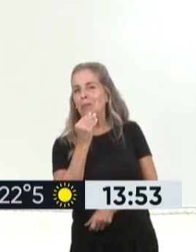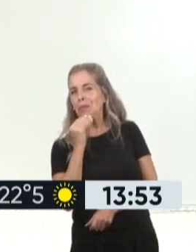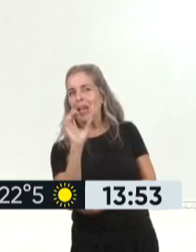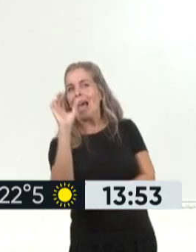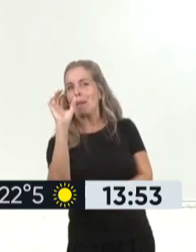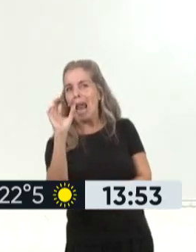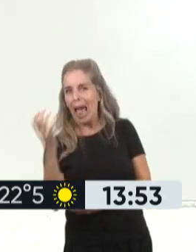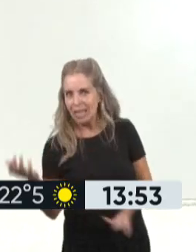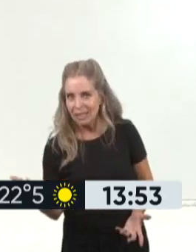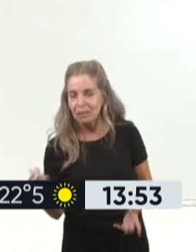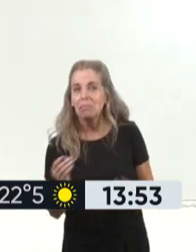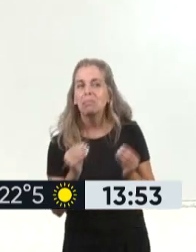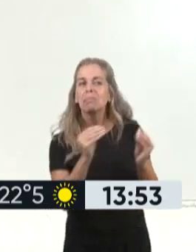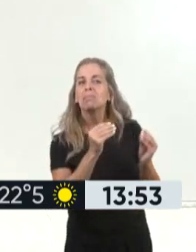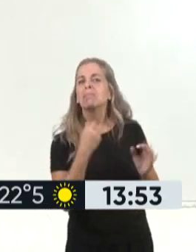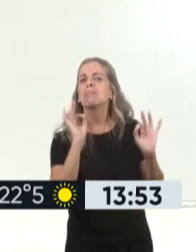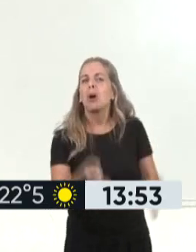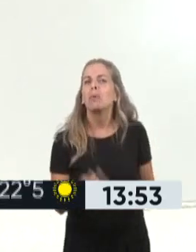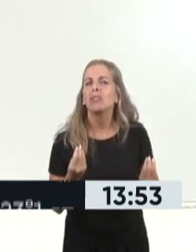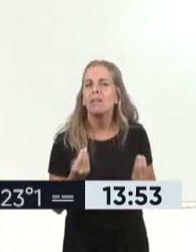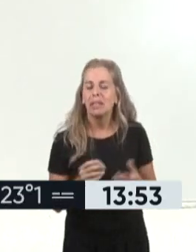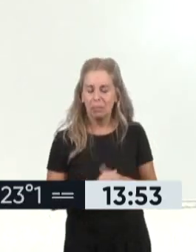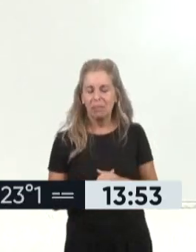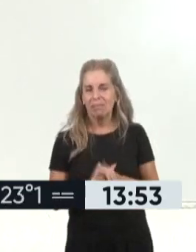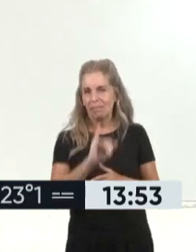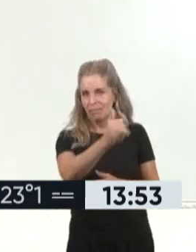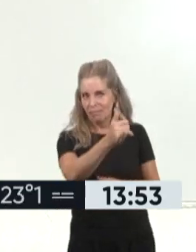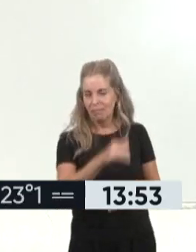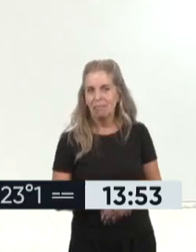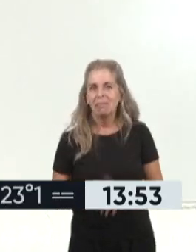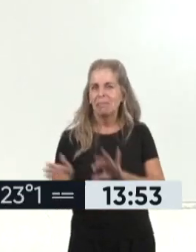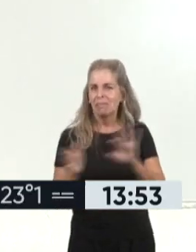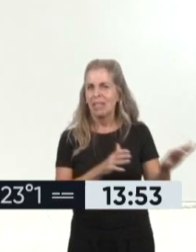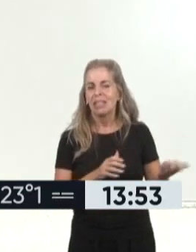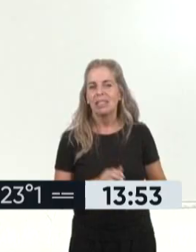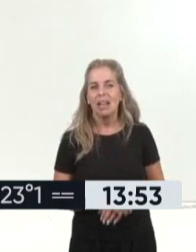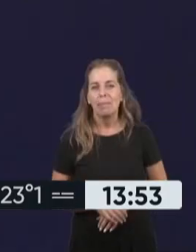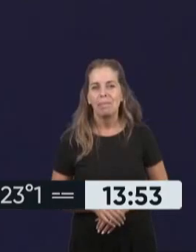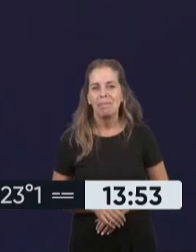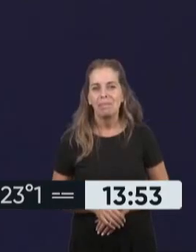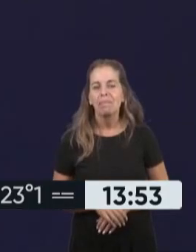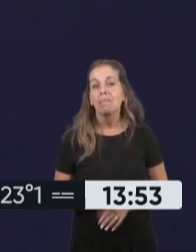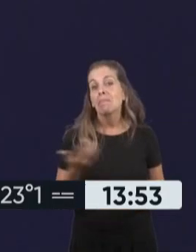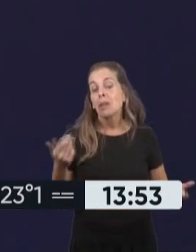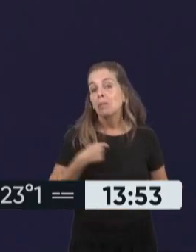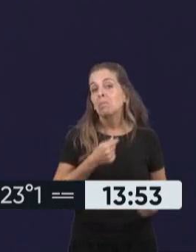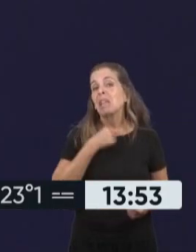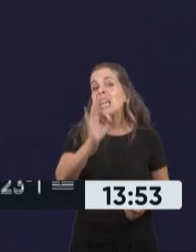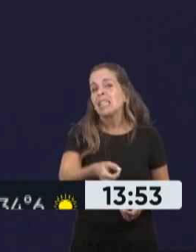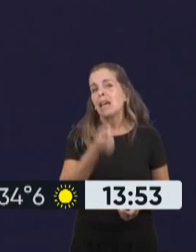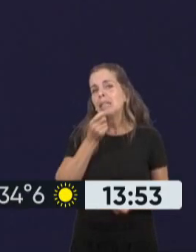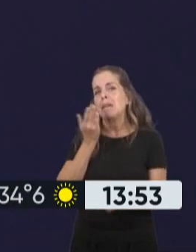creo que muchos colegas la tienen. Pero más allá de esto, justamente no, era esto, si le van a pedir la renuncia.